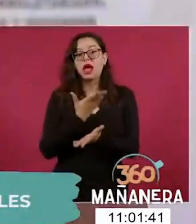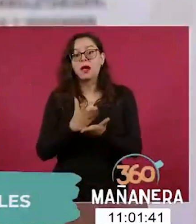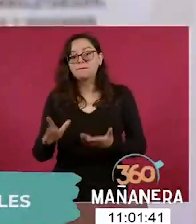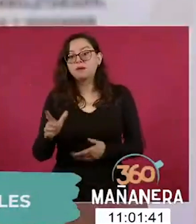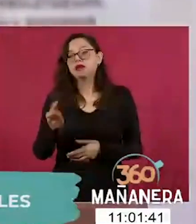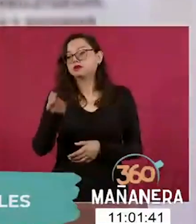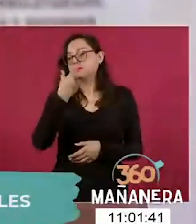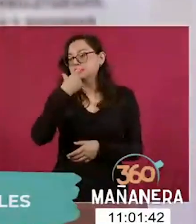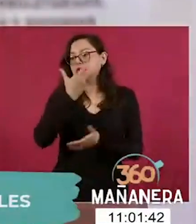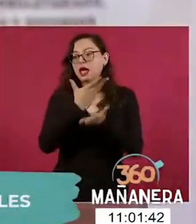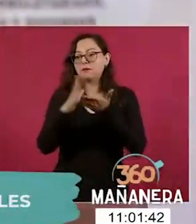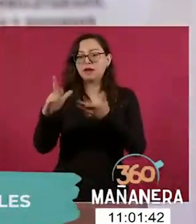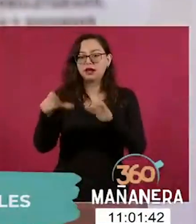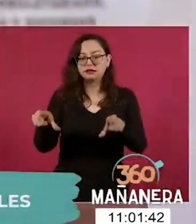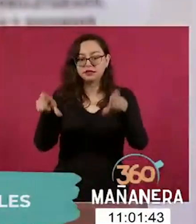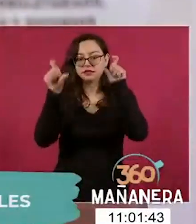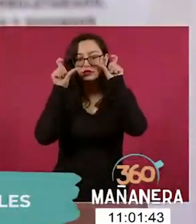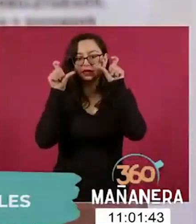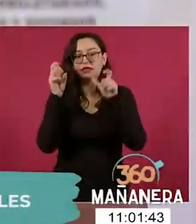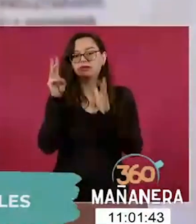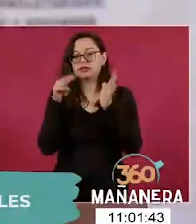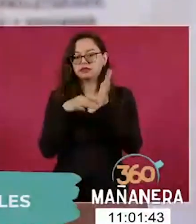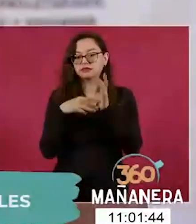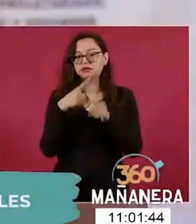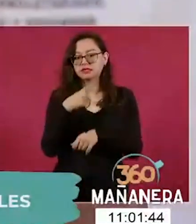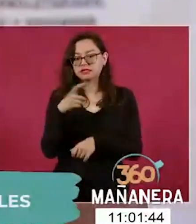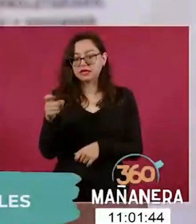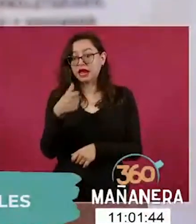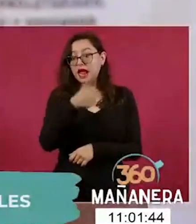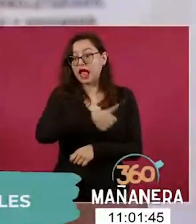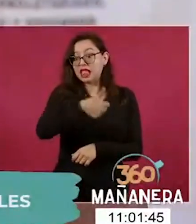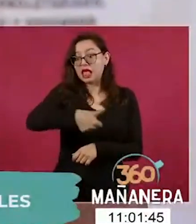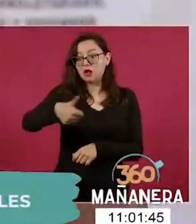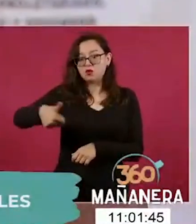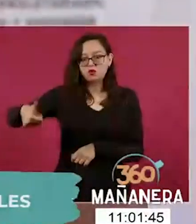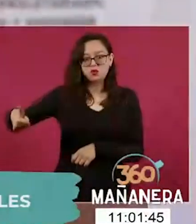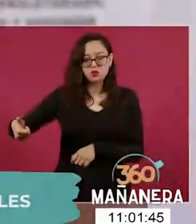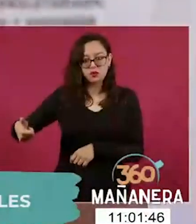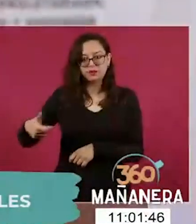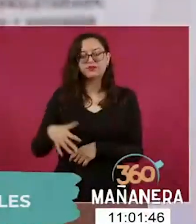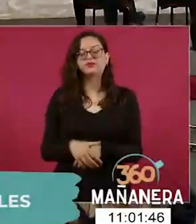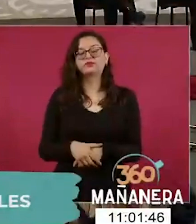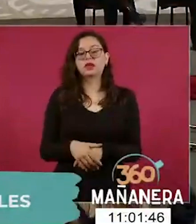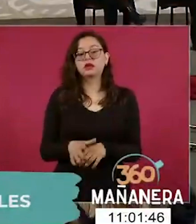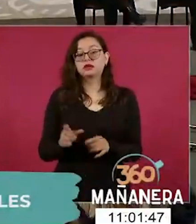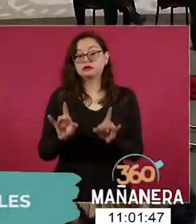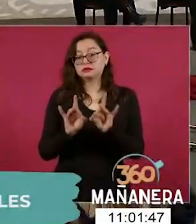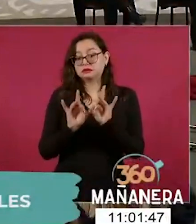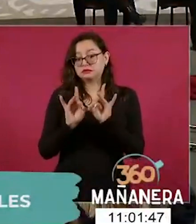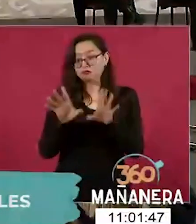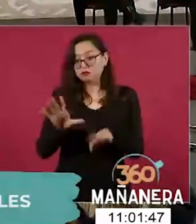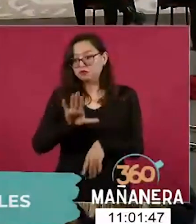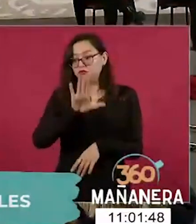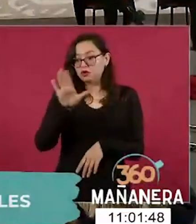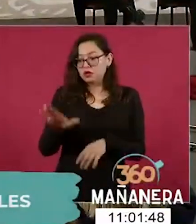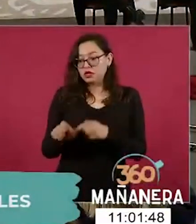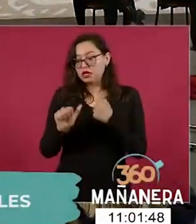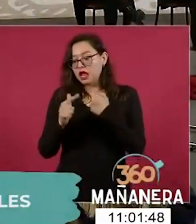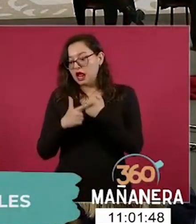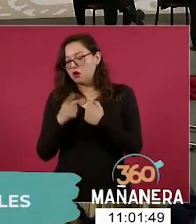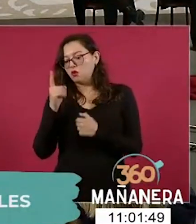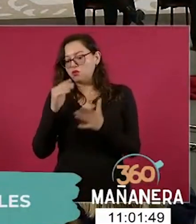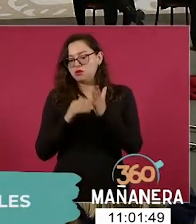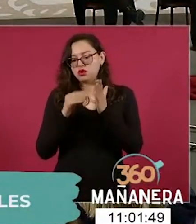lentes que ya vimos 30001 pes anuales por cada uno eh pago de defunción por más de 1 millón de